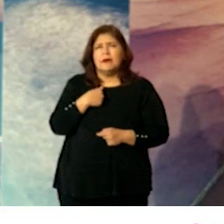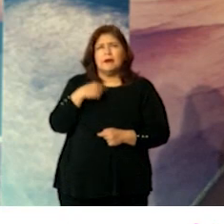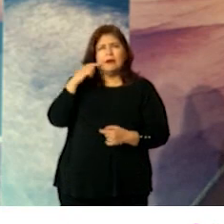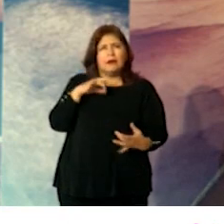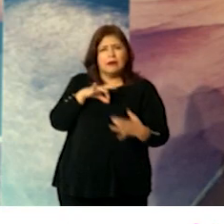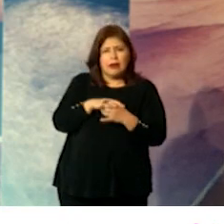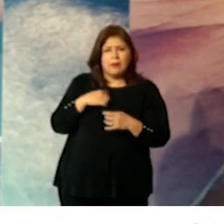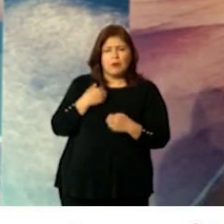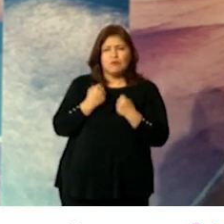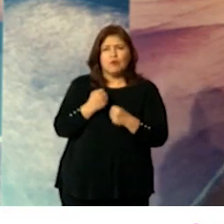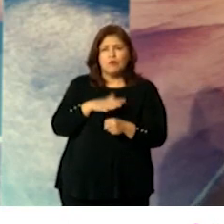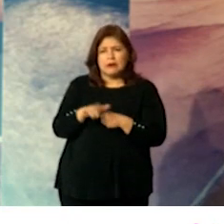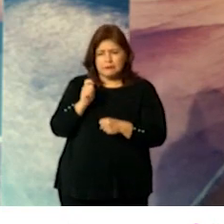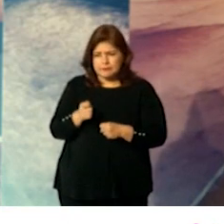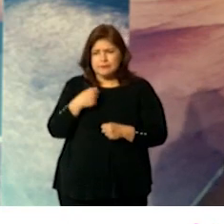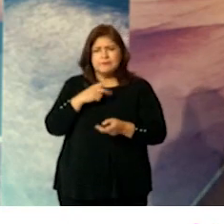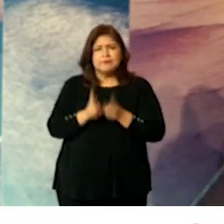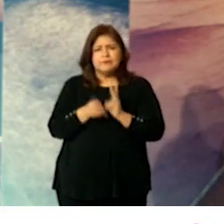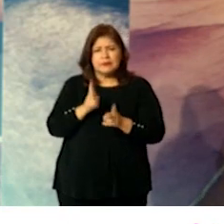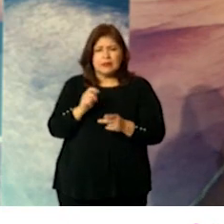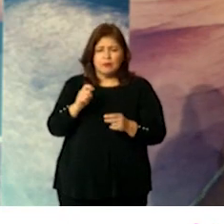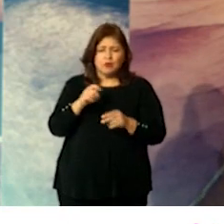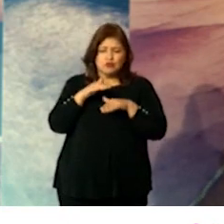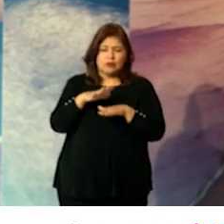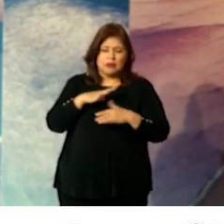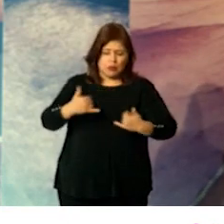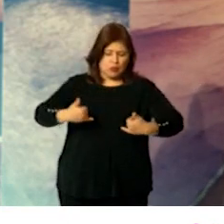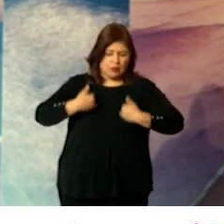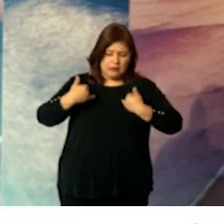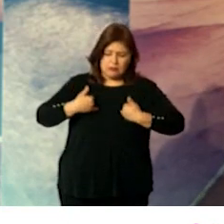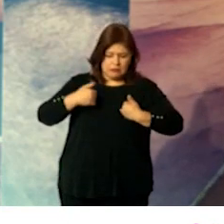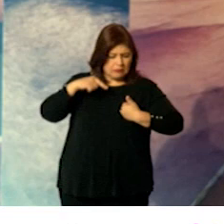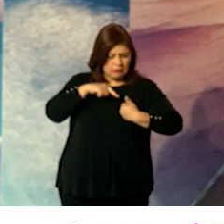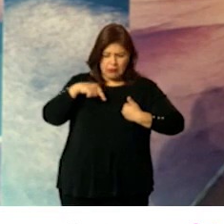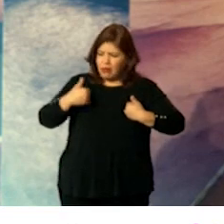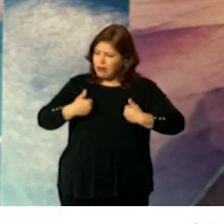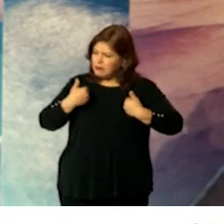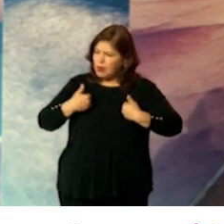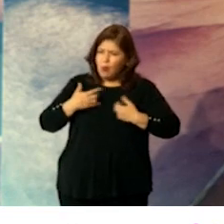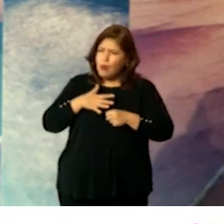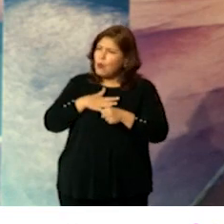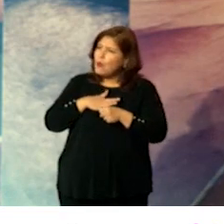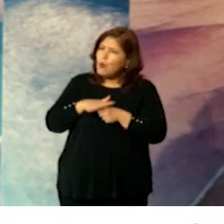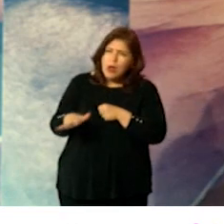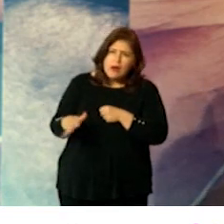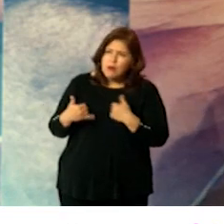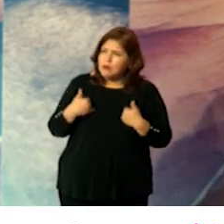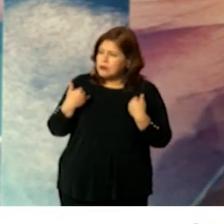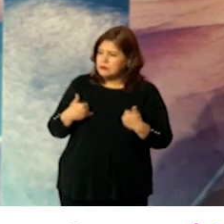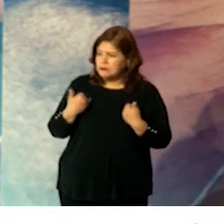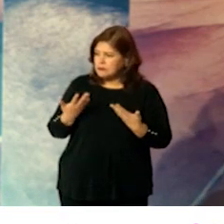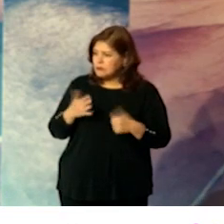muy fuerte es, estamos hablando sobre juventud, pero ¿de qué juventud estamos hablando, no? Porque